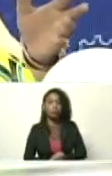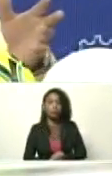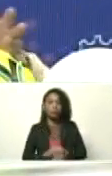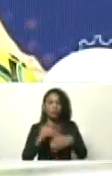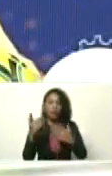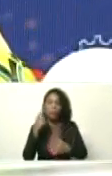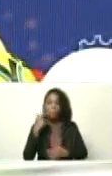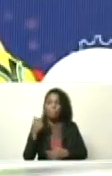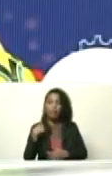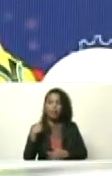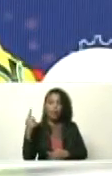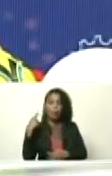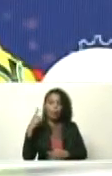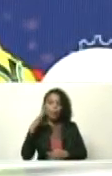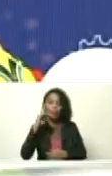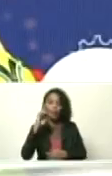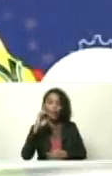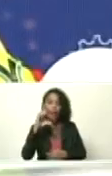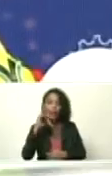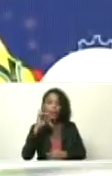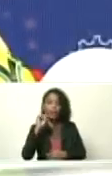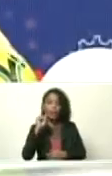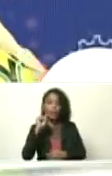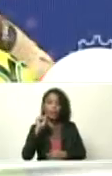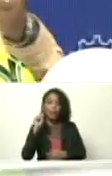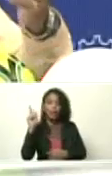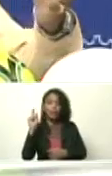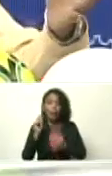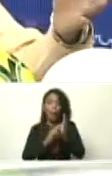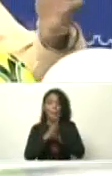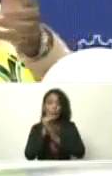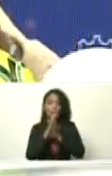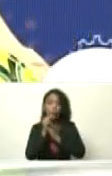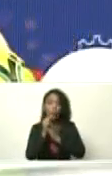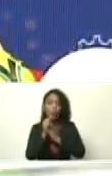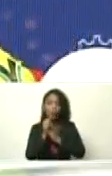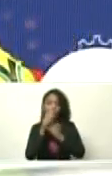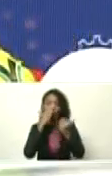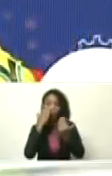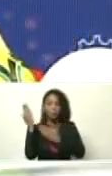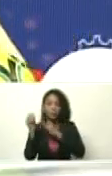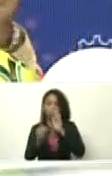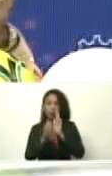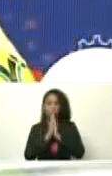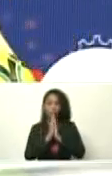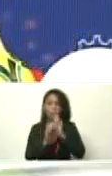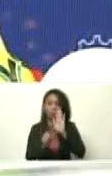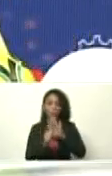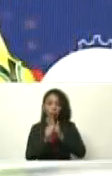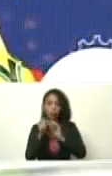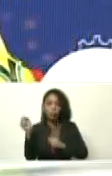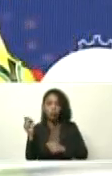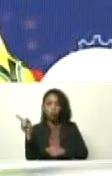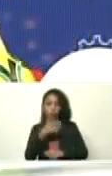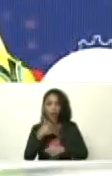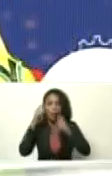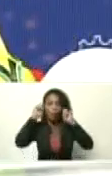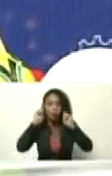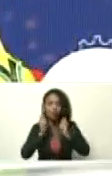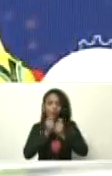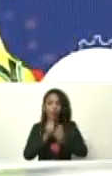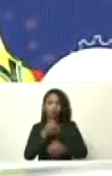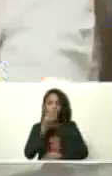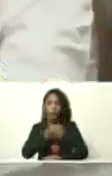la ministra Delis Álvarez sobre este emprendimiento? Compañera, por favor, quítate la máscara si quieres. Buenas